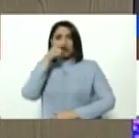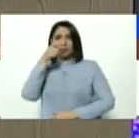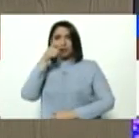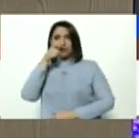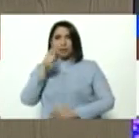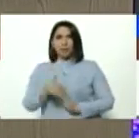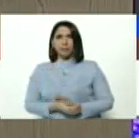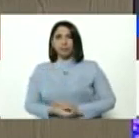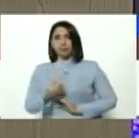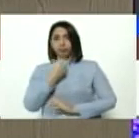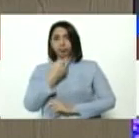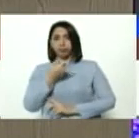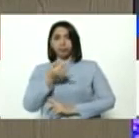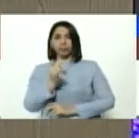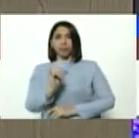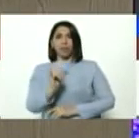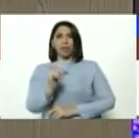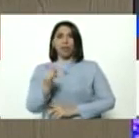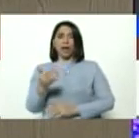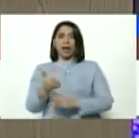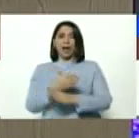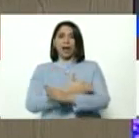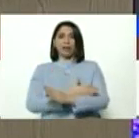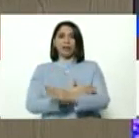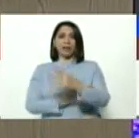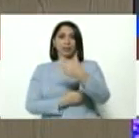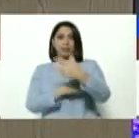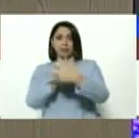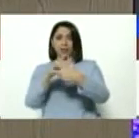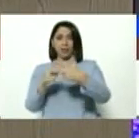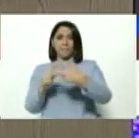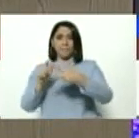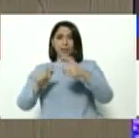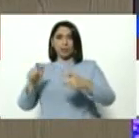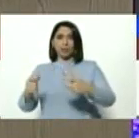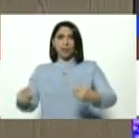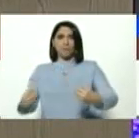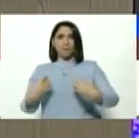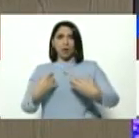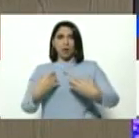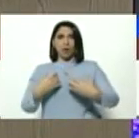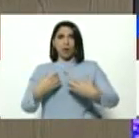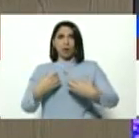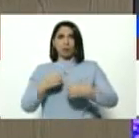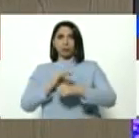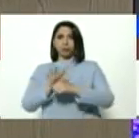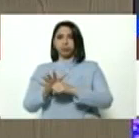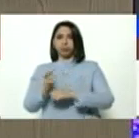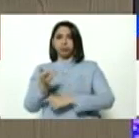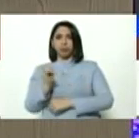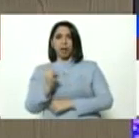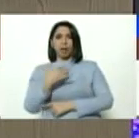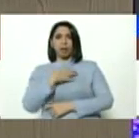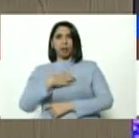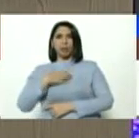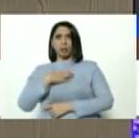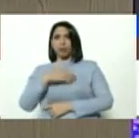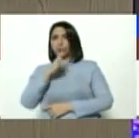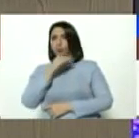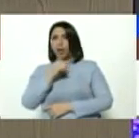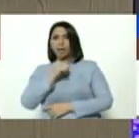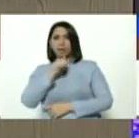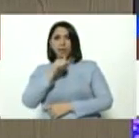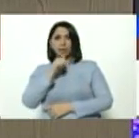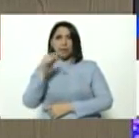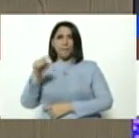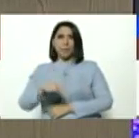recibiendo tratamiento. Los anteriores tres pacientes infectados en transmisión comunitaria se encuentran asintomáticos. Hacemos votos porque